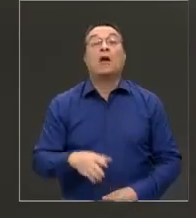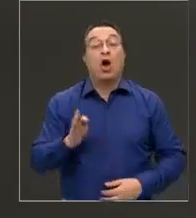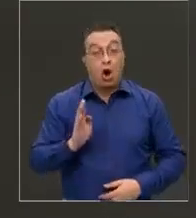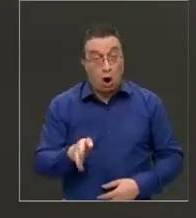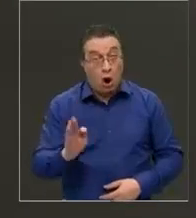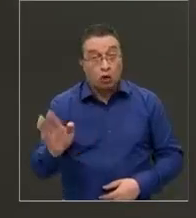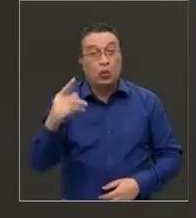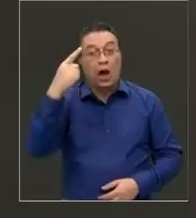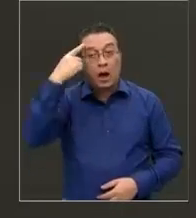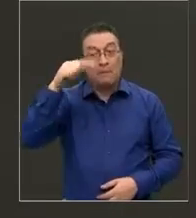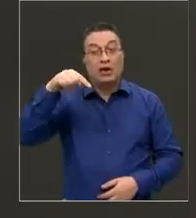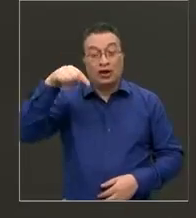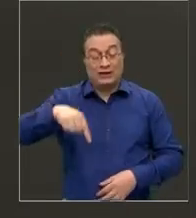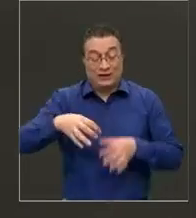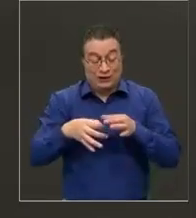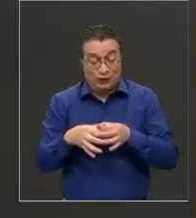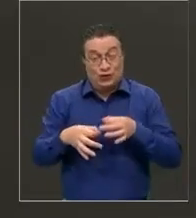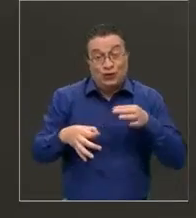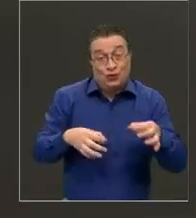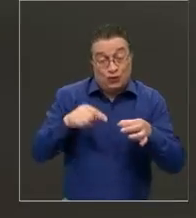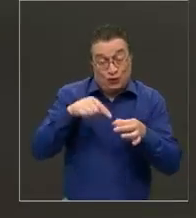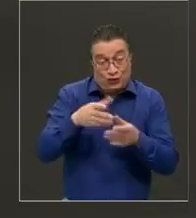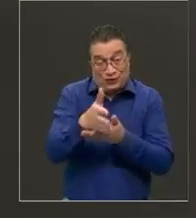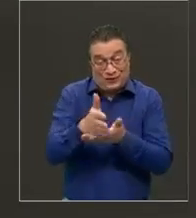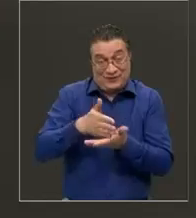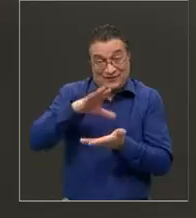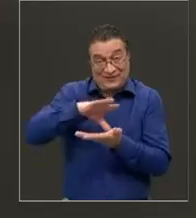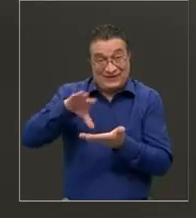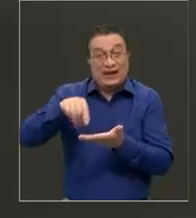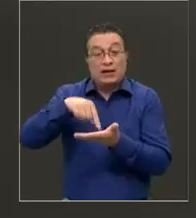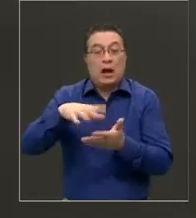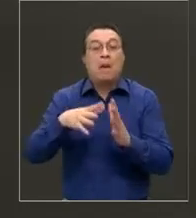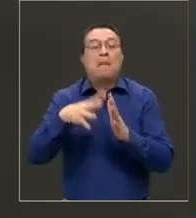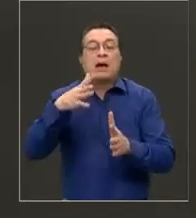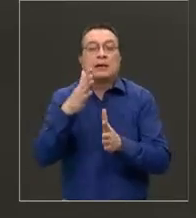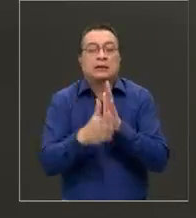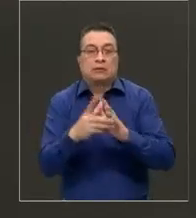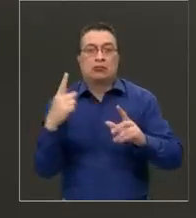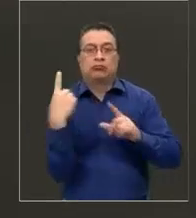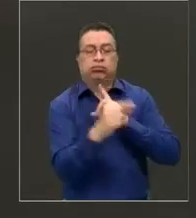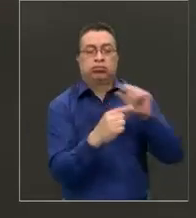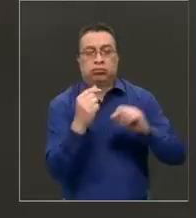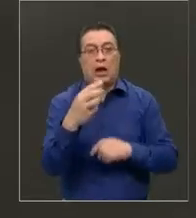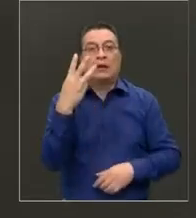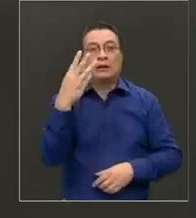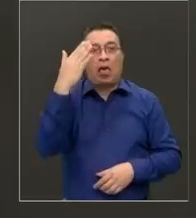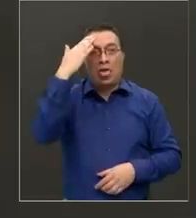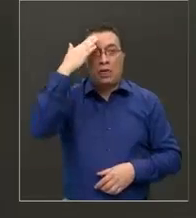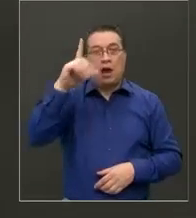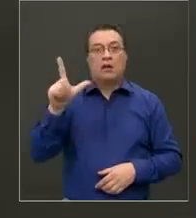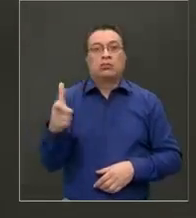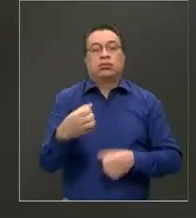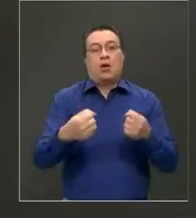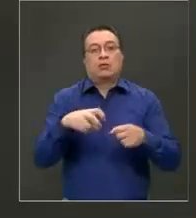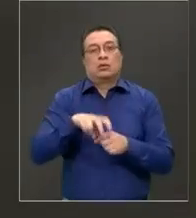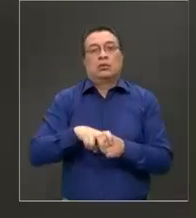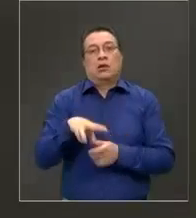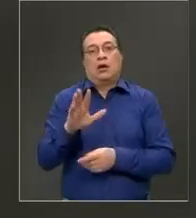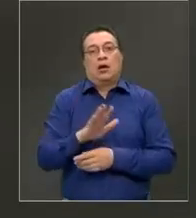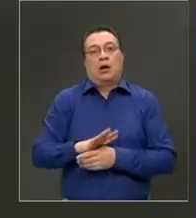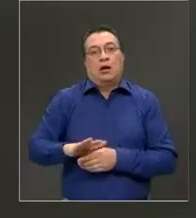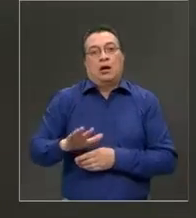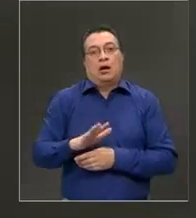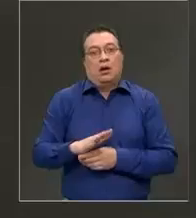Continúa, pero por ejemplo aquí en Uzhgorod, donde nos encontramos, en este momento ha sido mucho más expedito el paso. Había gente que llevaba 3 días esperando en sus autos y que finalmente